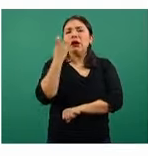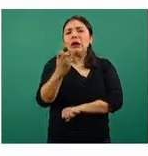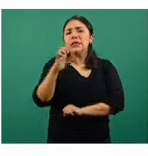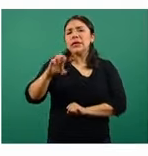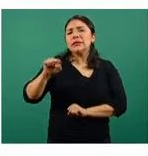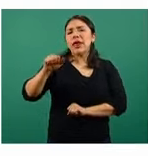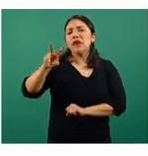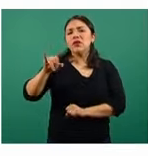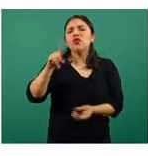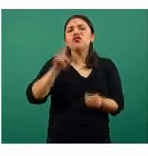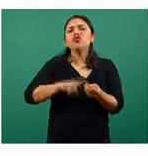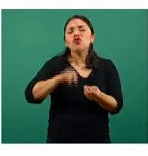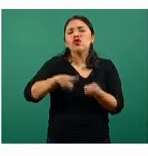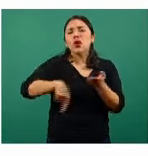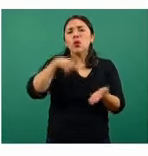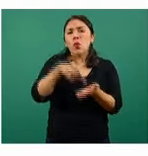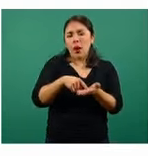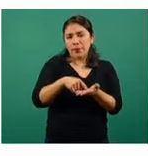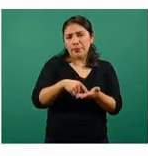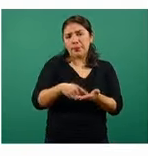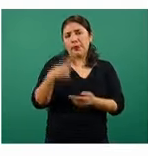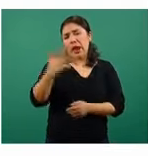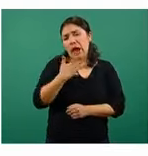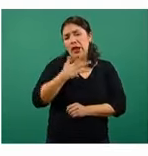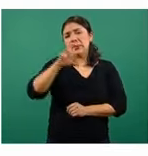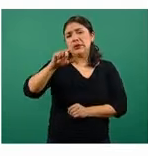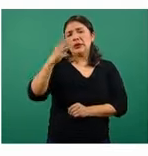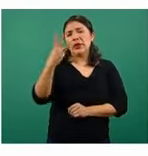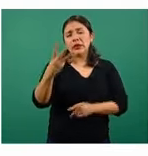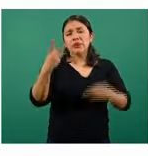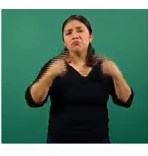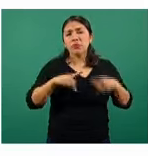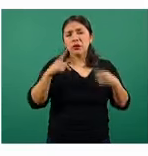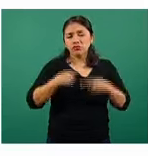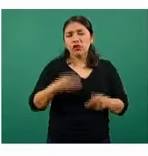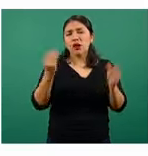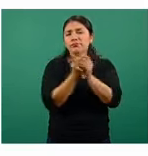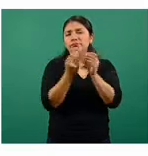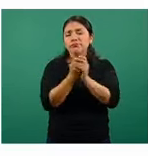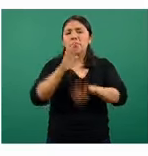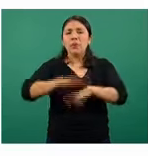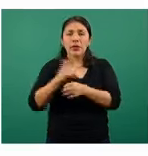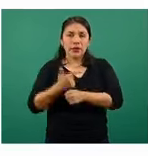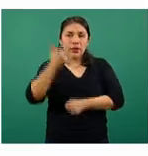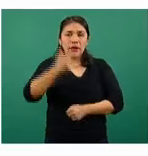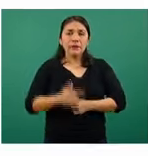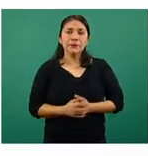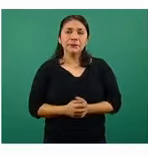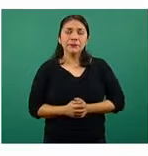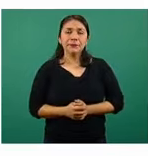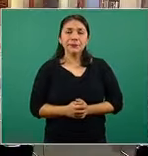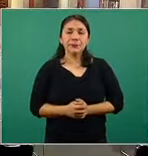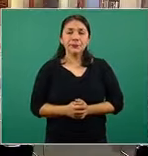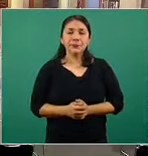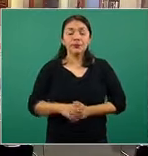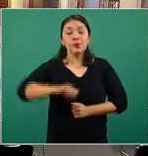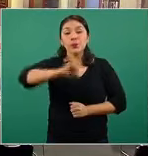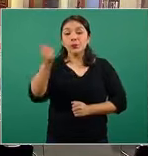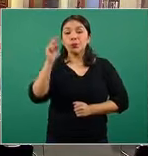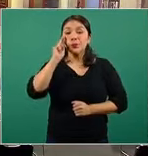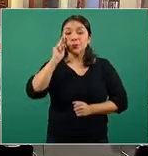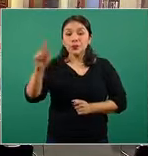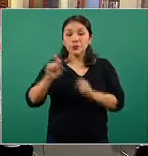se han producido cada uno de estos 33 ESAVIS clasificados como graves. Si vemos la